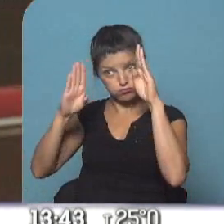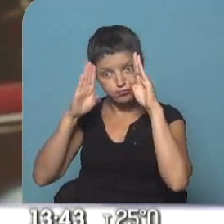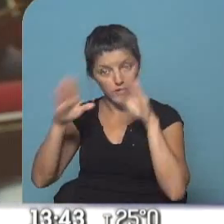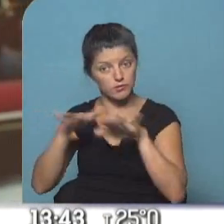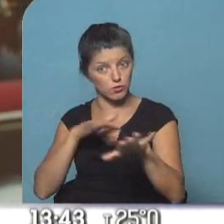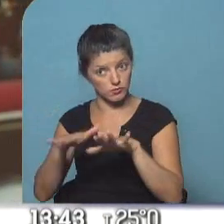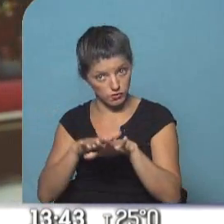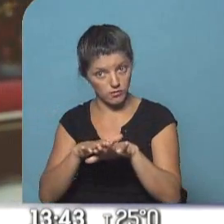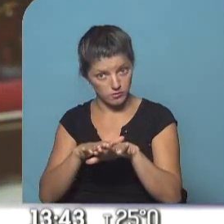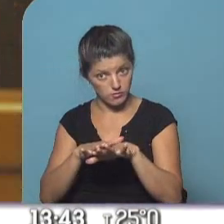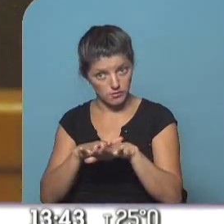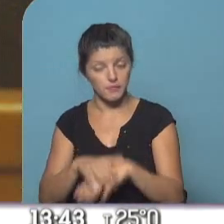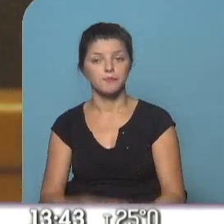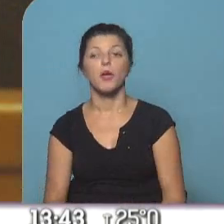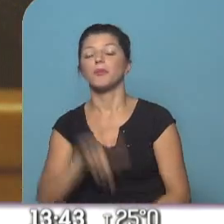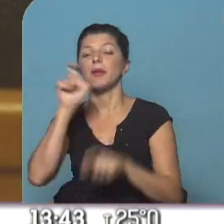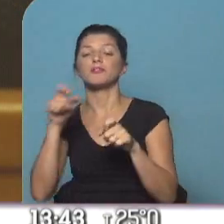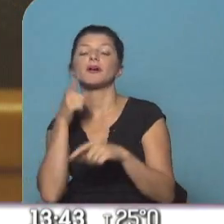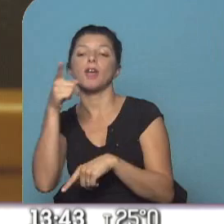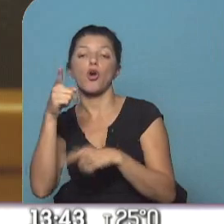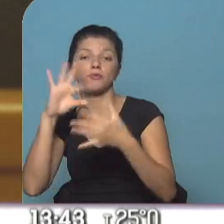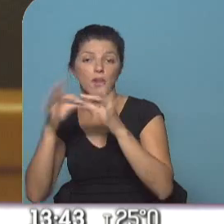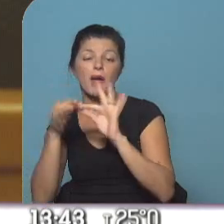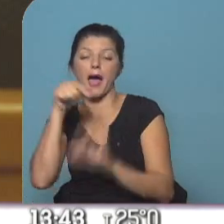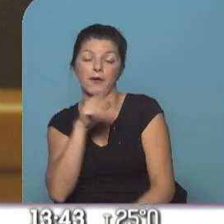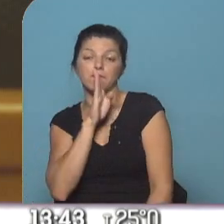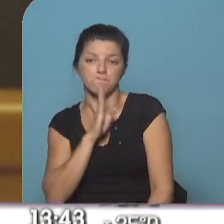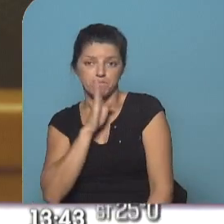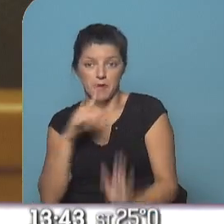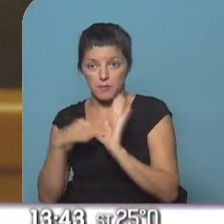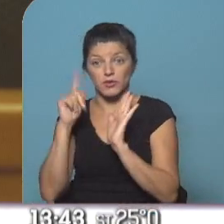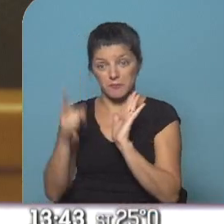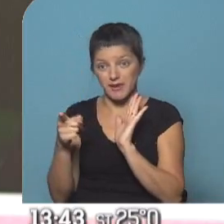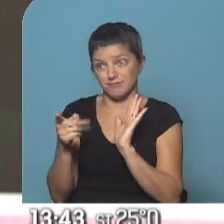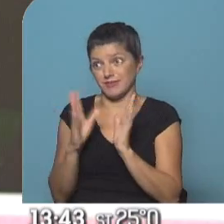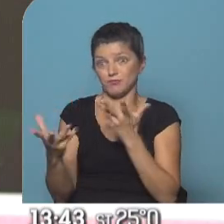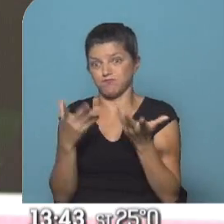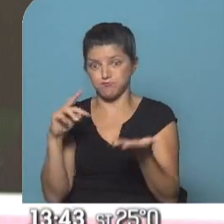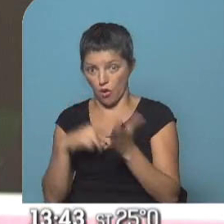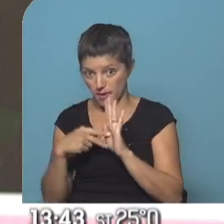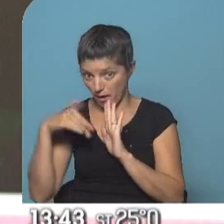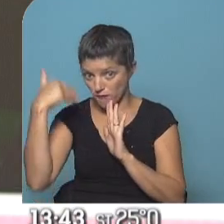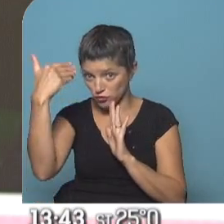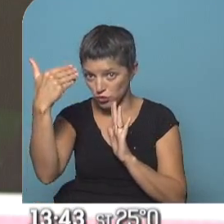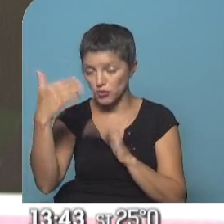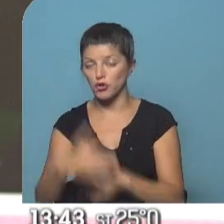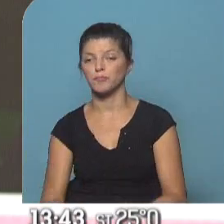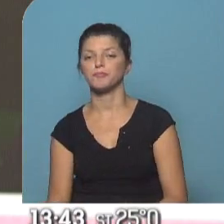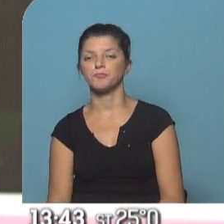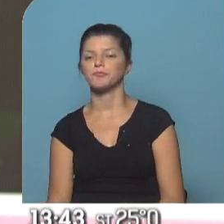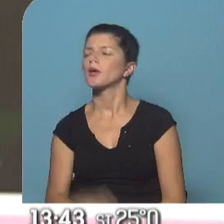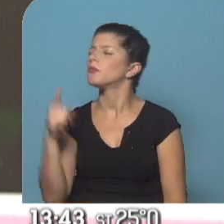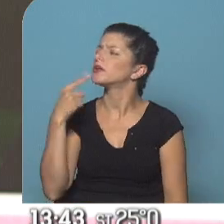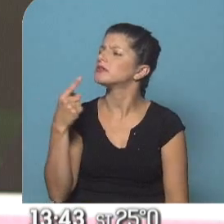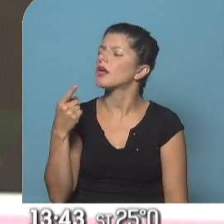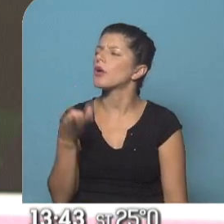los euroescépticos, por más que hayan moderado ahora su discurso, son una amenaza también. Sí, además una cuestión que Jorge lo decía bien. ¿Cuántos